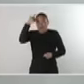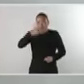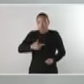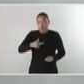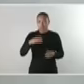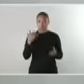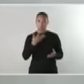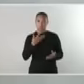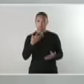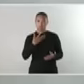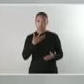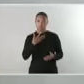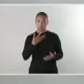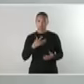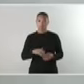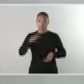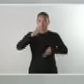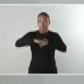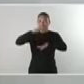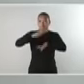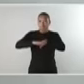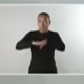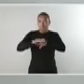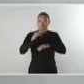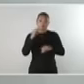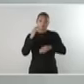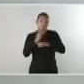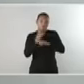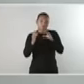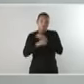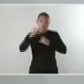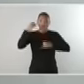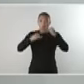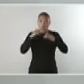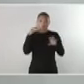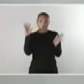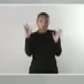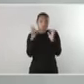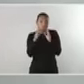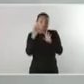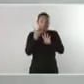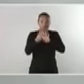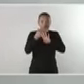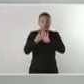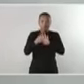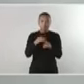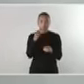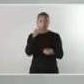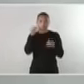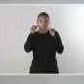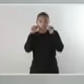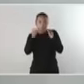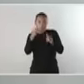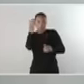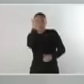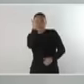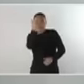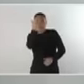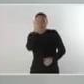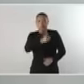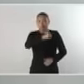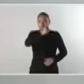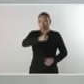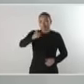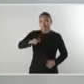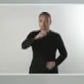tengamos más elementos de juicio contrastados que nos permitan el que conozcamos A